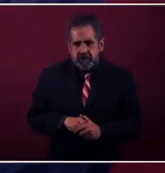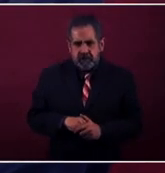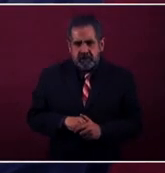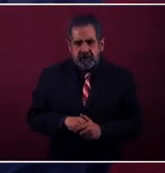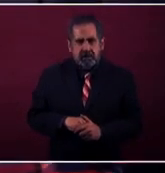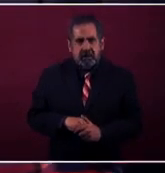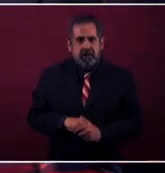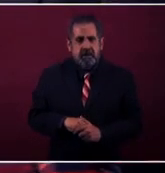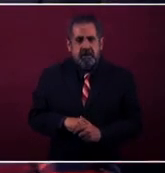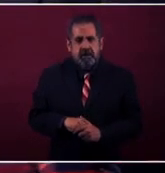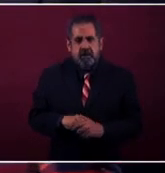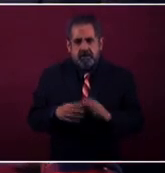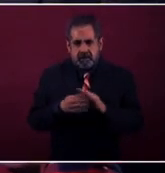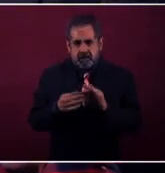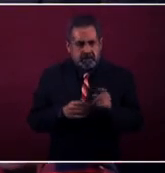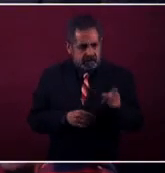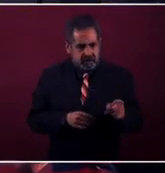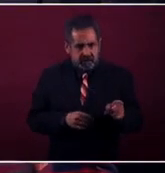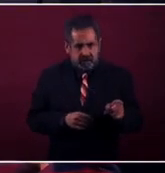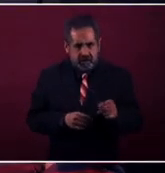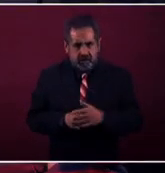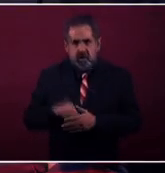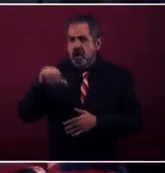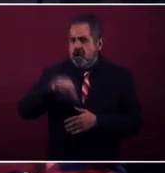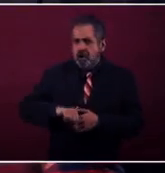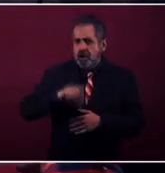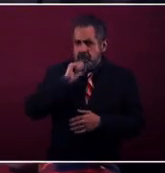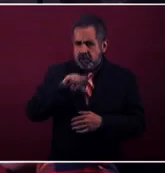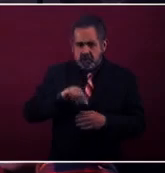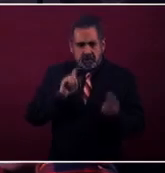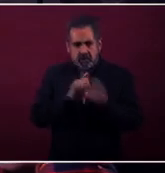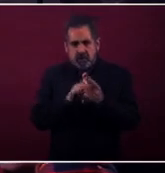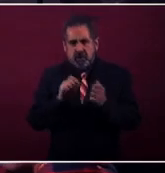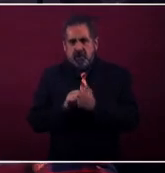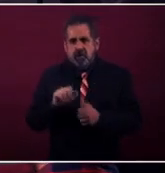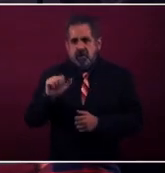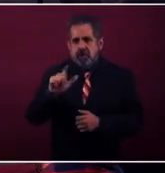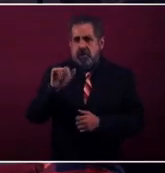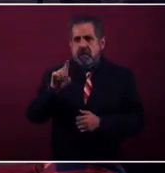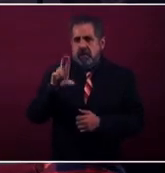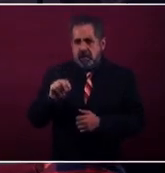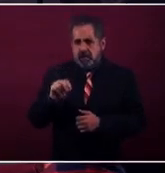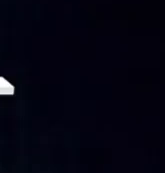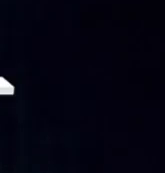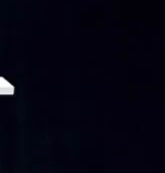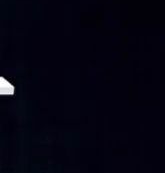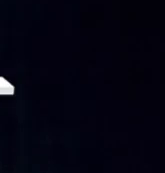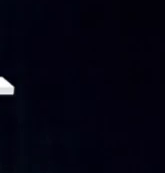hoy mismo con Alejandro, ¿sí?